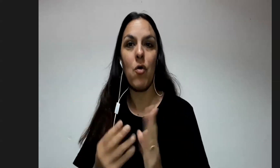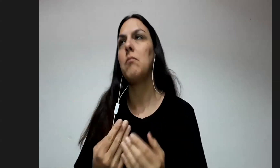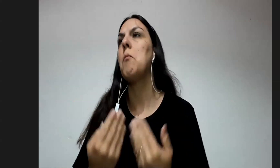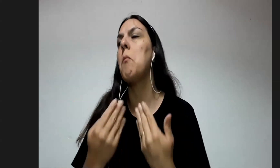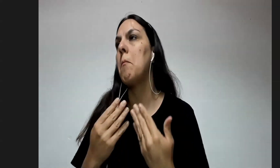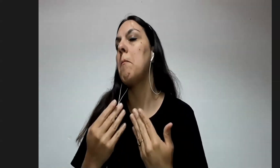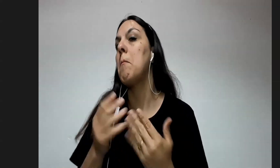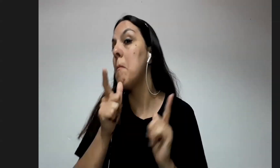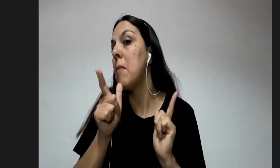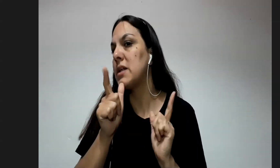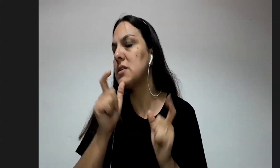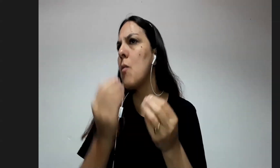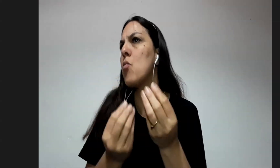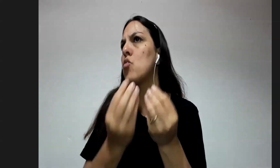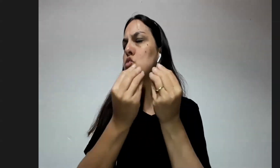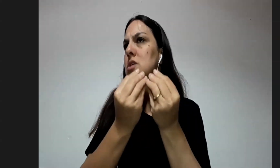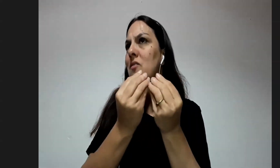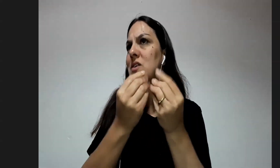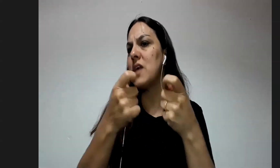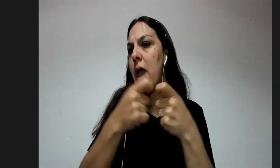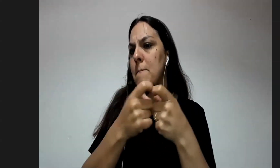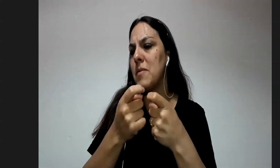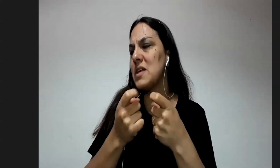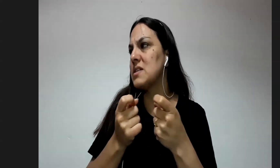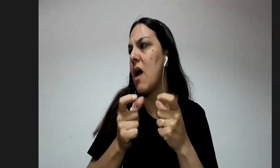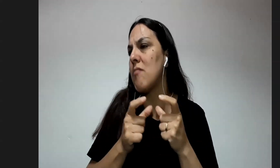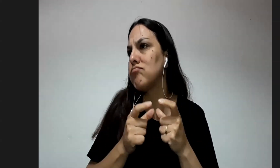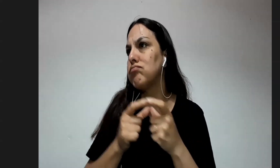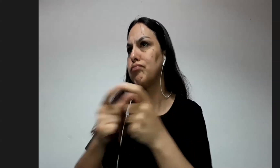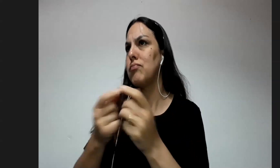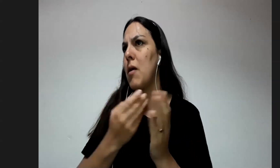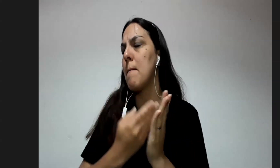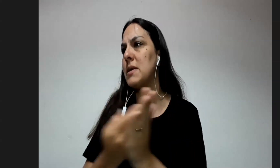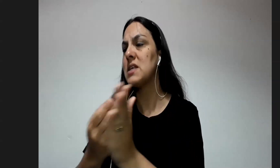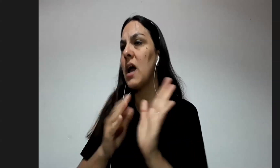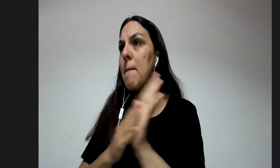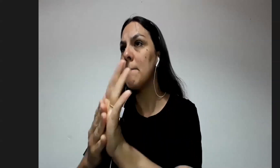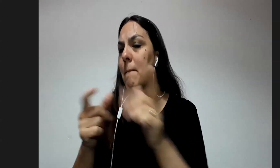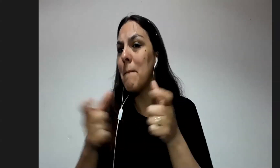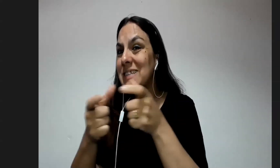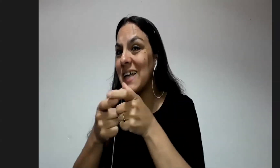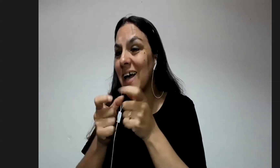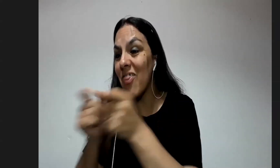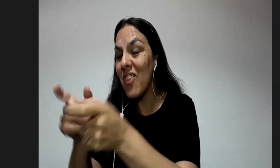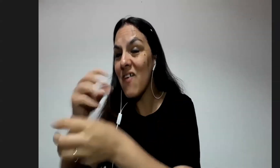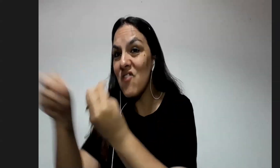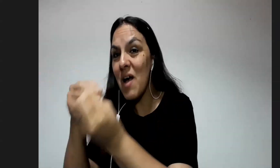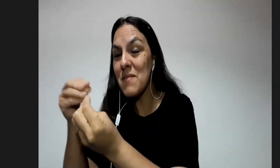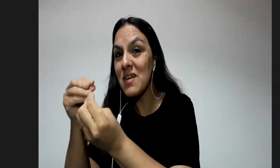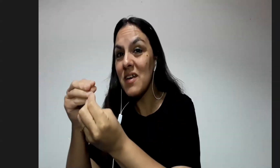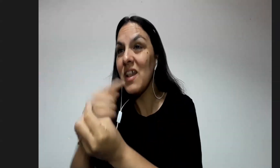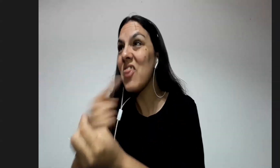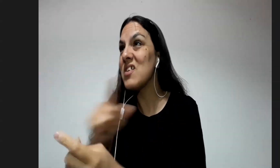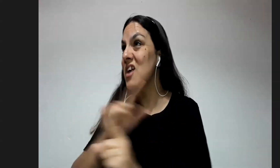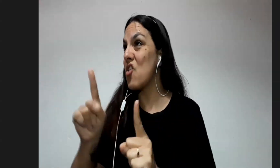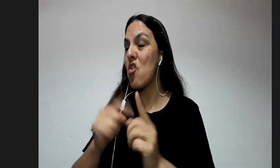negado los pases con gratuidad en épocas de vacaciones. Esa es la consulta de